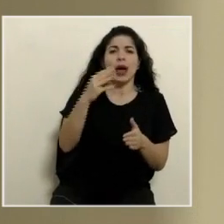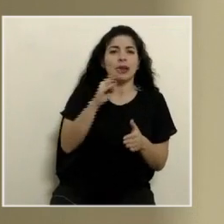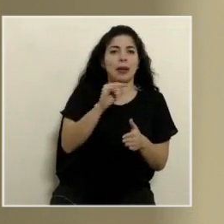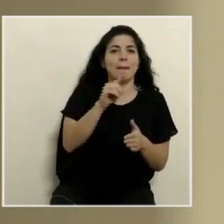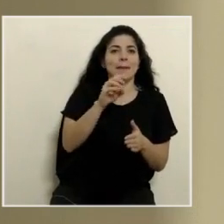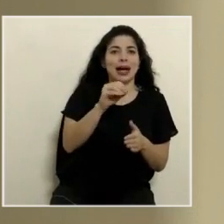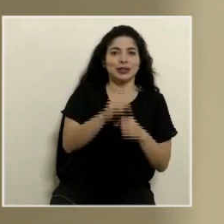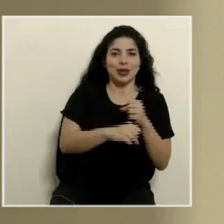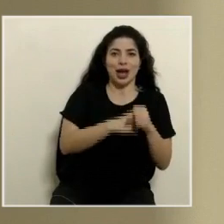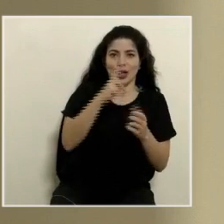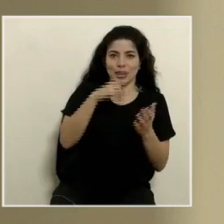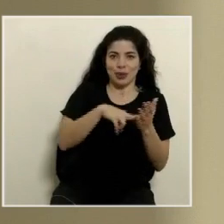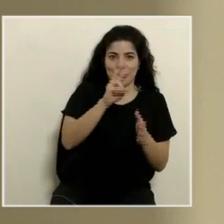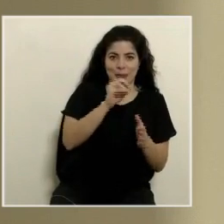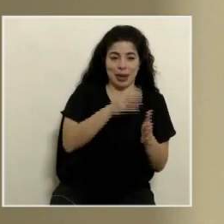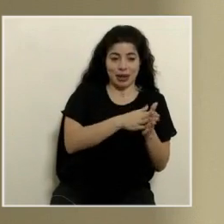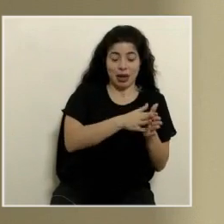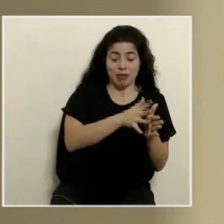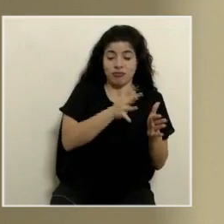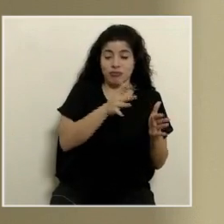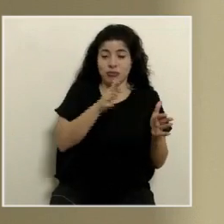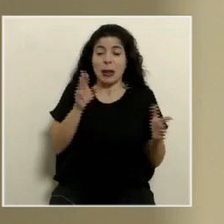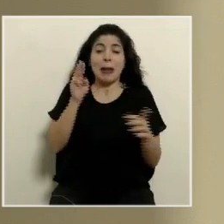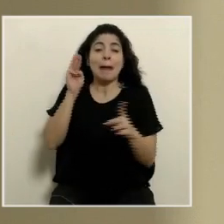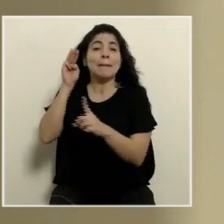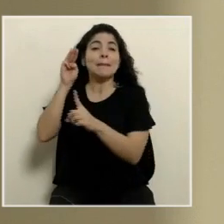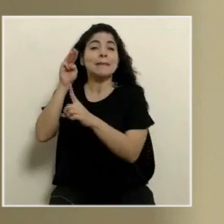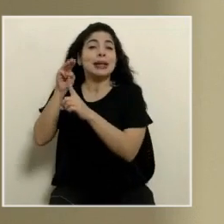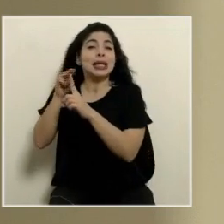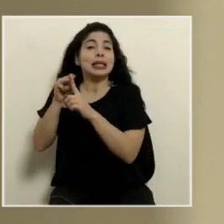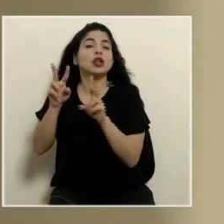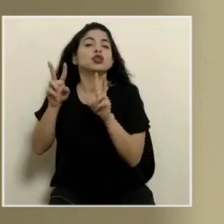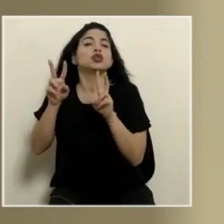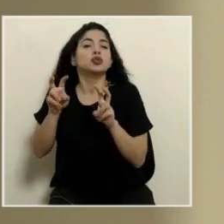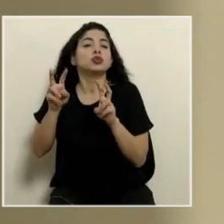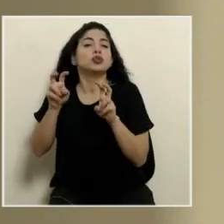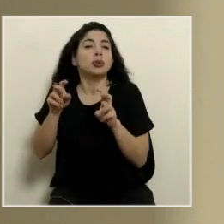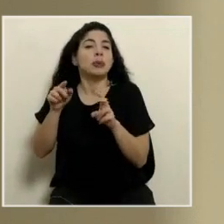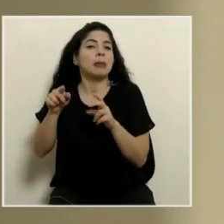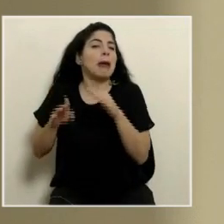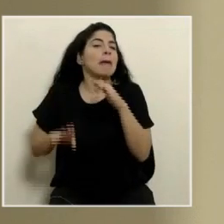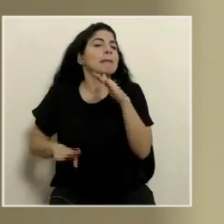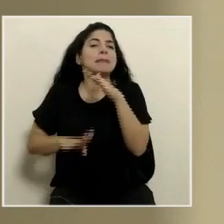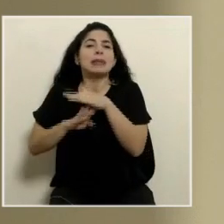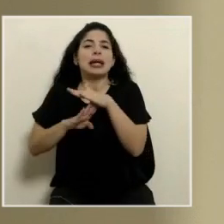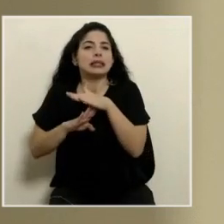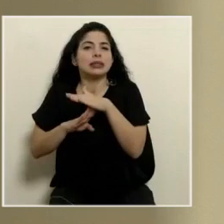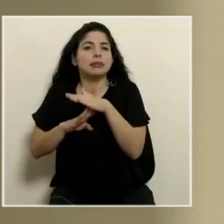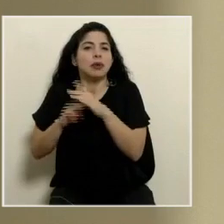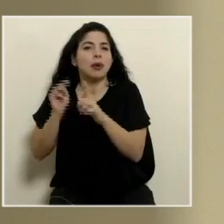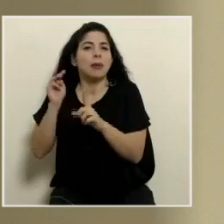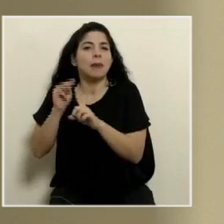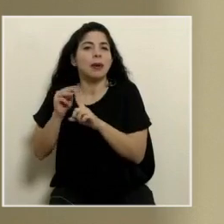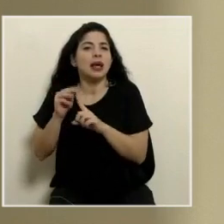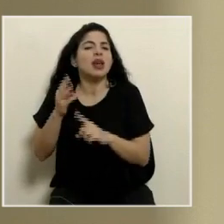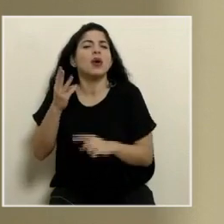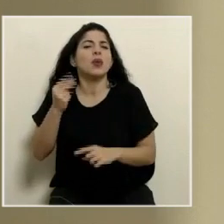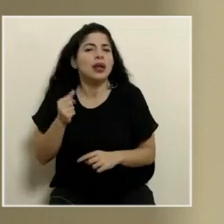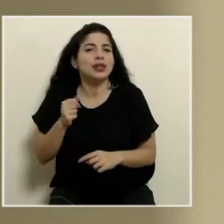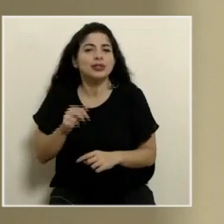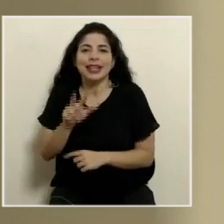2020 a establecer una meta que supuestamente era la meta máxima